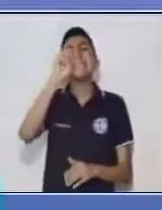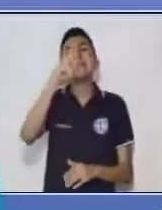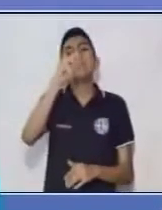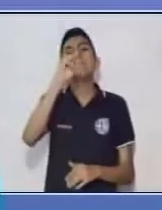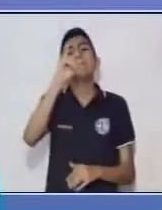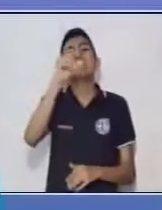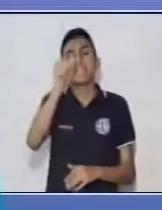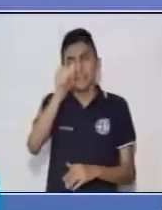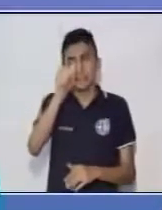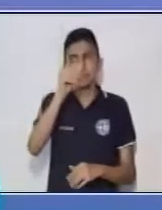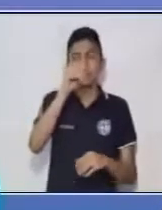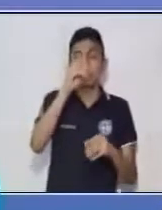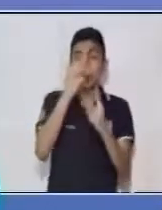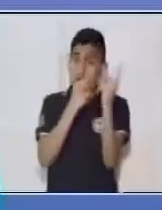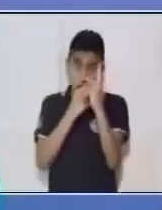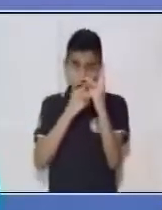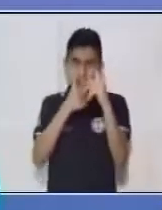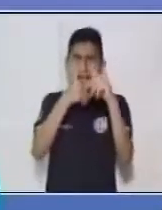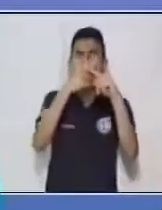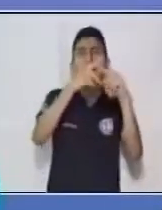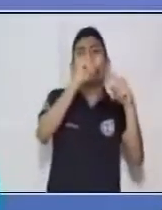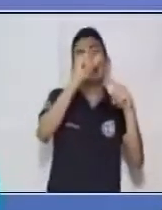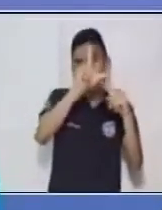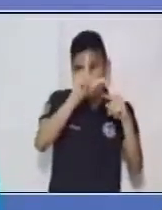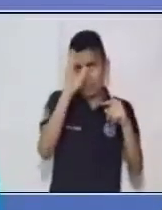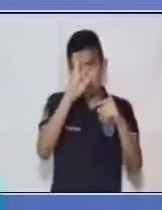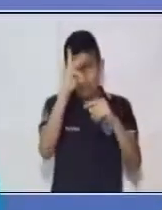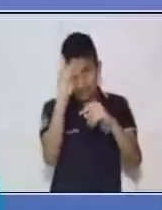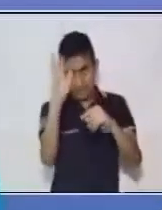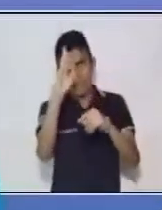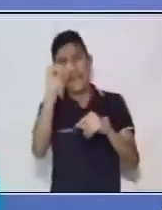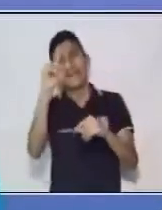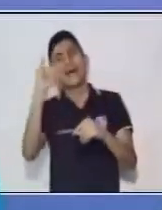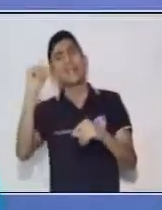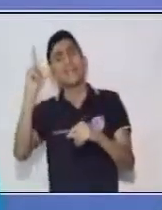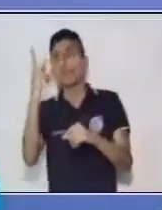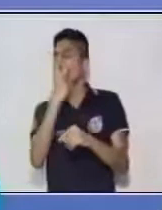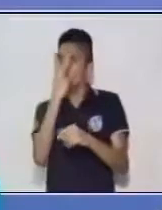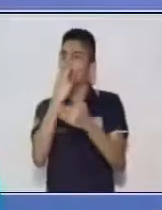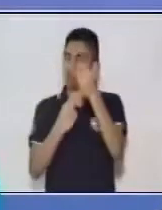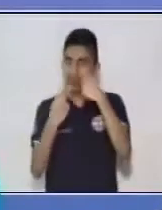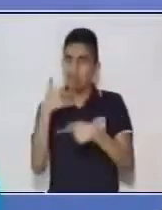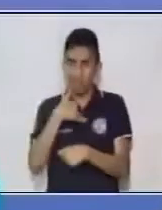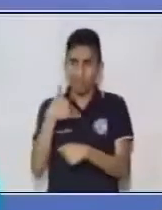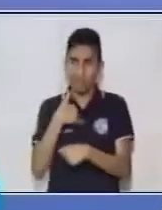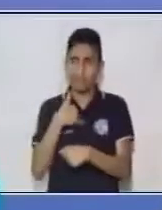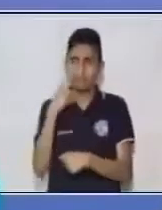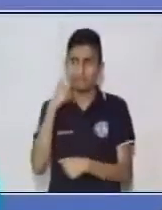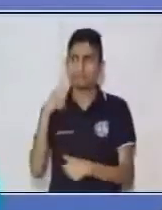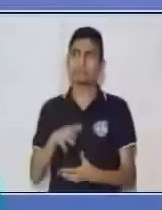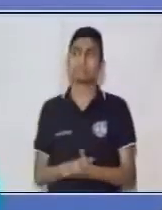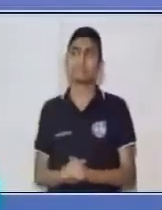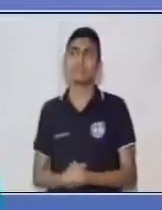también simetría radial. Esta figura tendrá simetría axial.